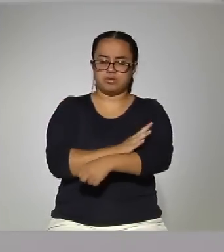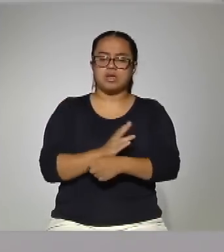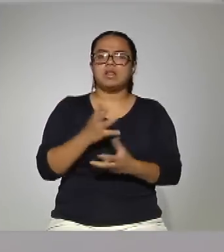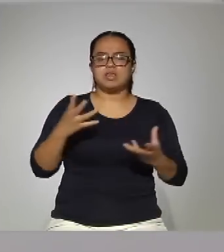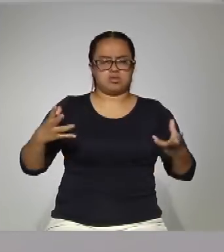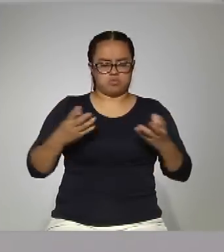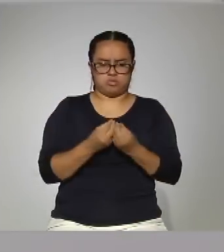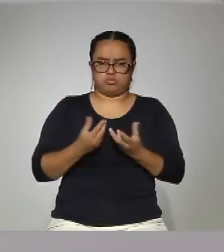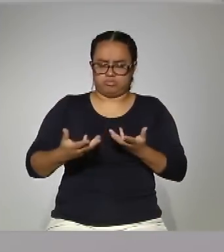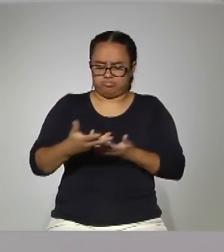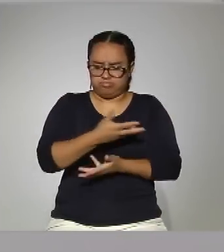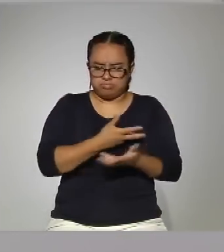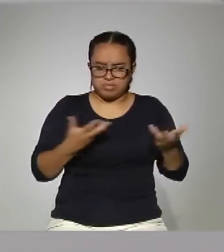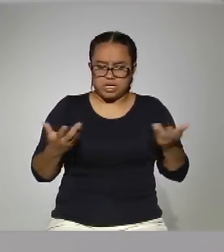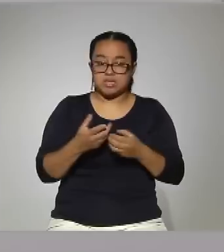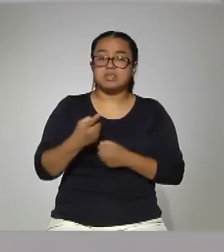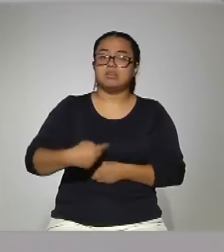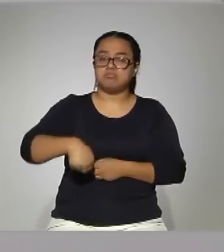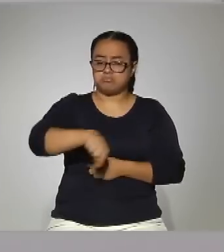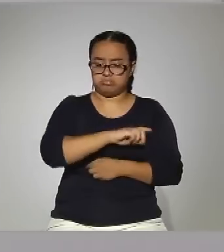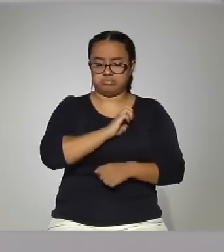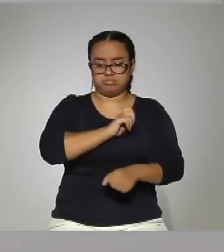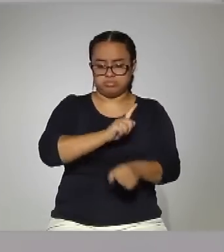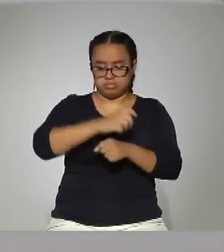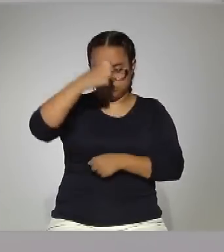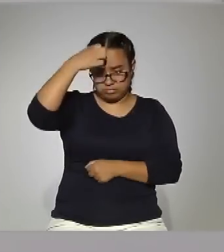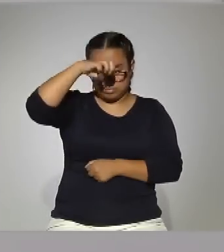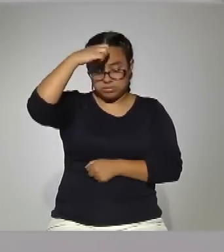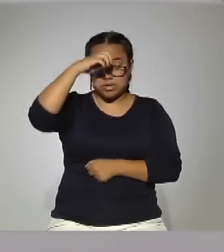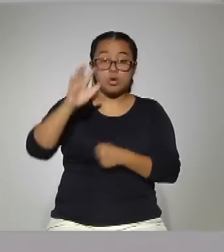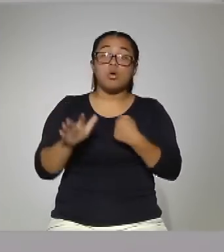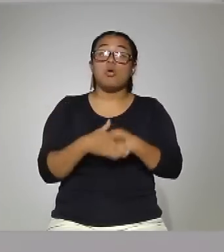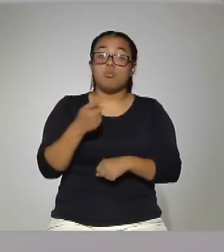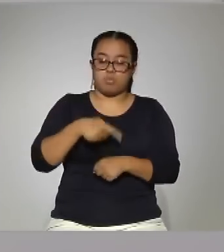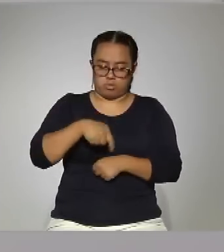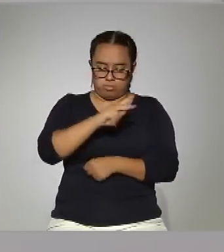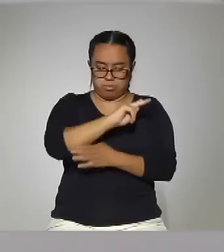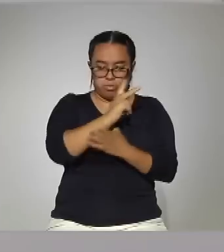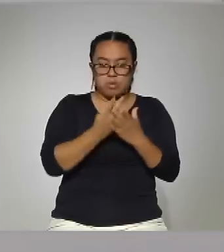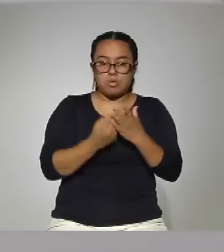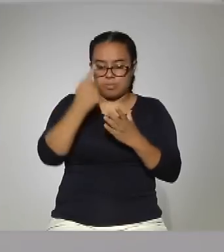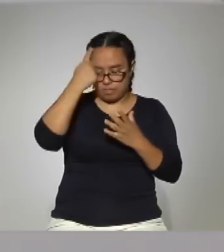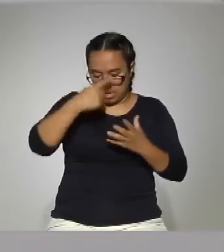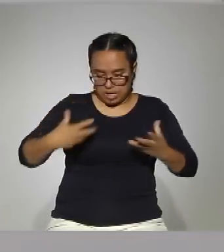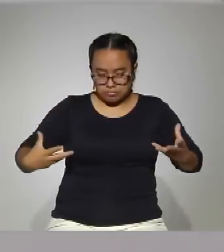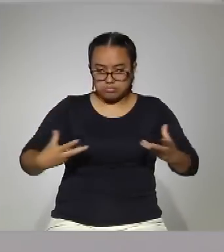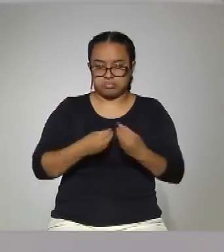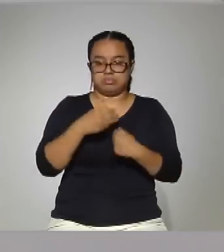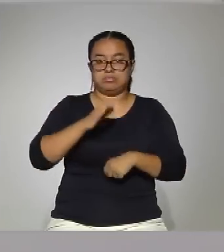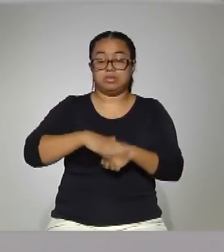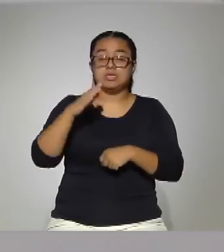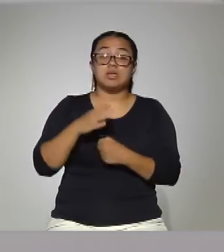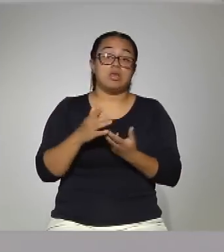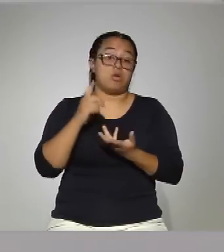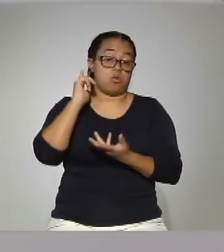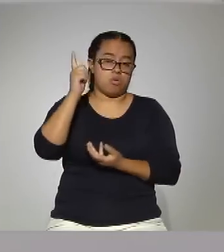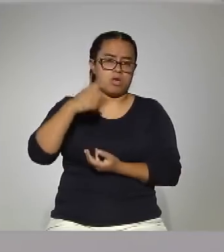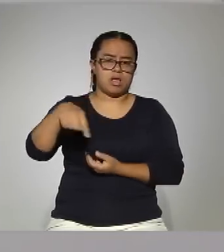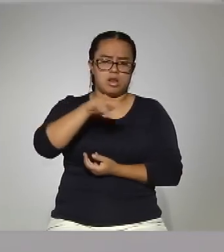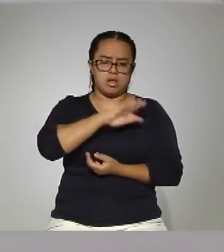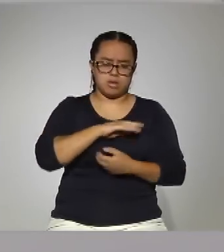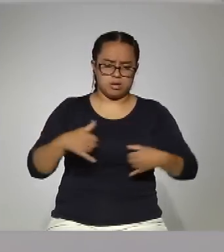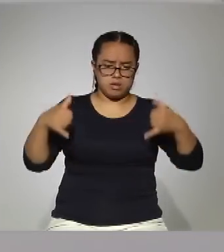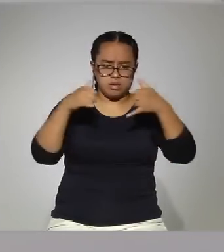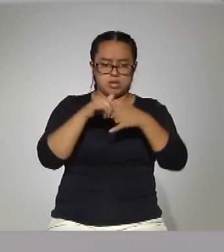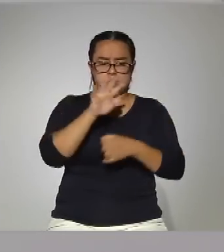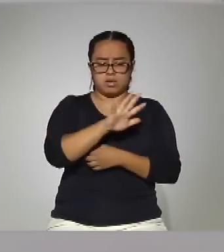en conjunto. Ustedes, nosotros los especialistas, porque hacemos este programa en conjunto. Así que me encantaría que nos llamaran al